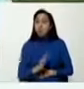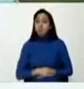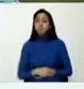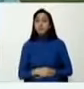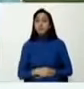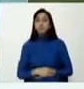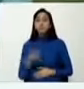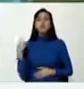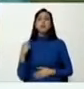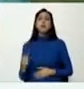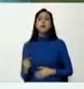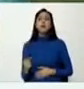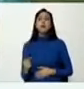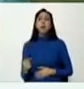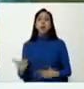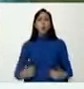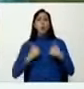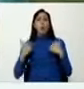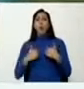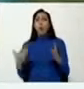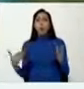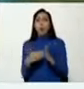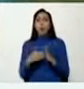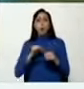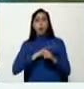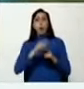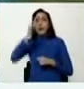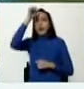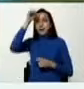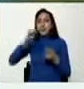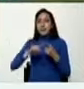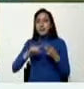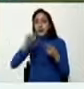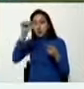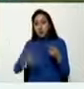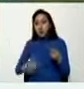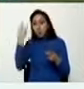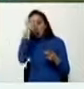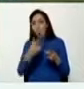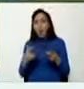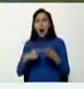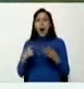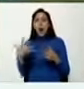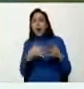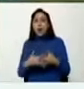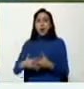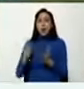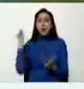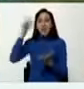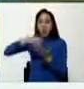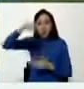Pero tenemos ahora la amenaza de la variante india, sudafricana y californiana que está en Cúcuta.